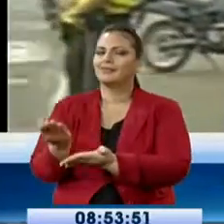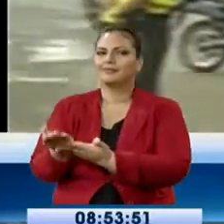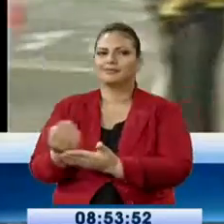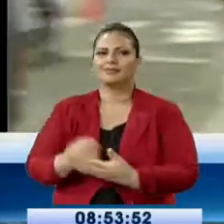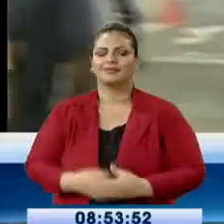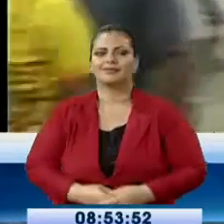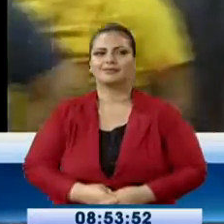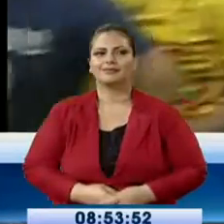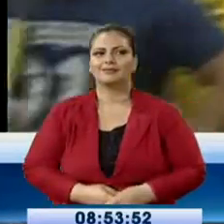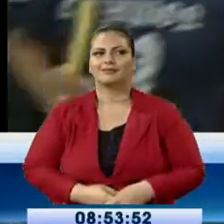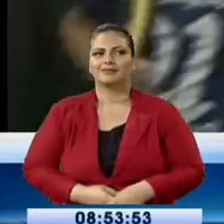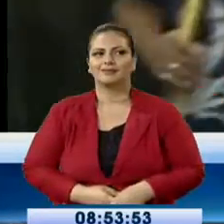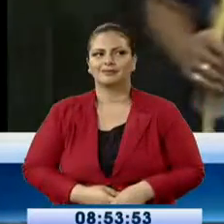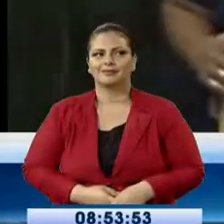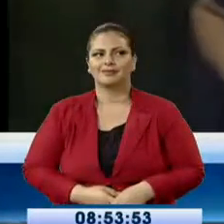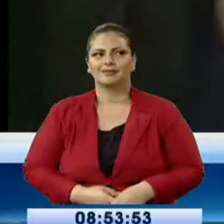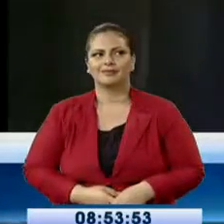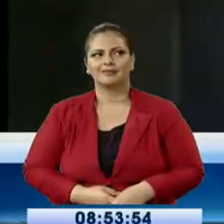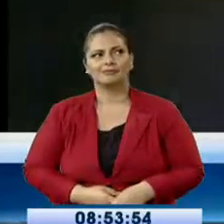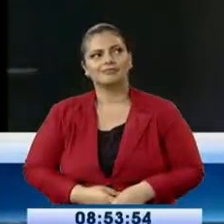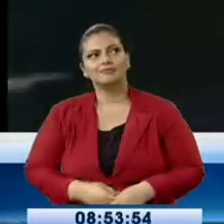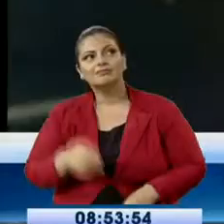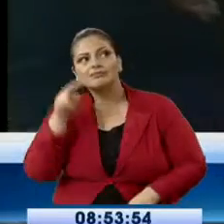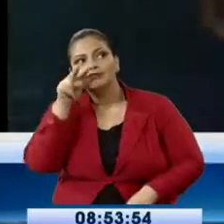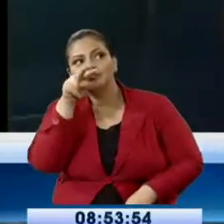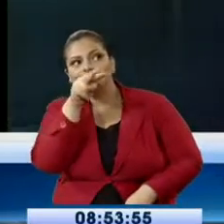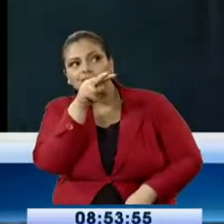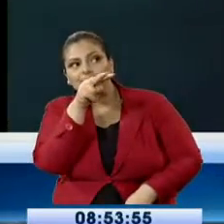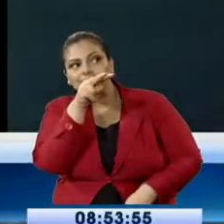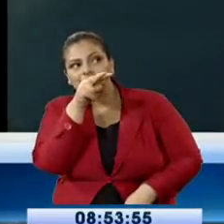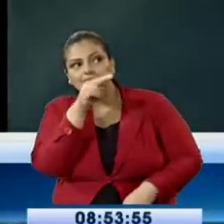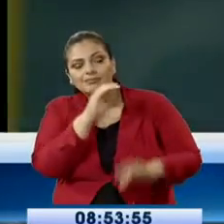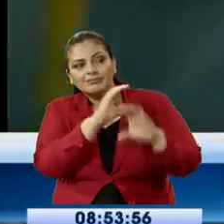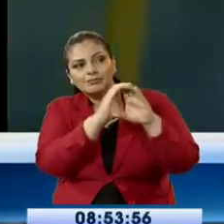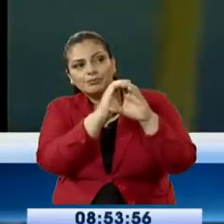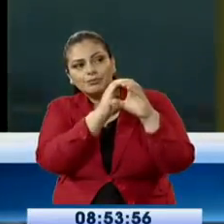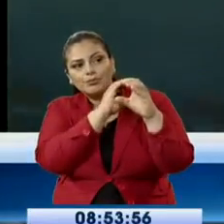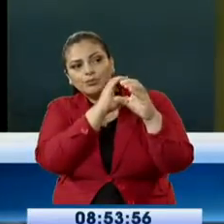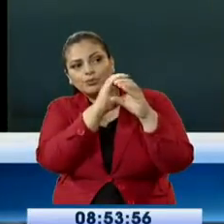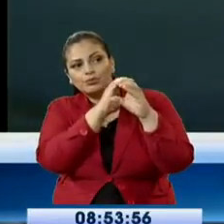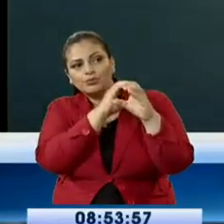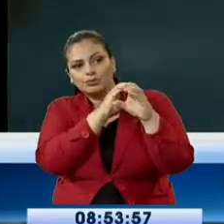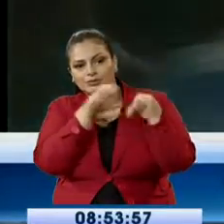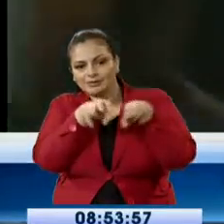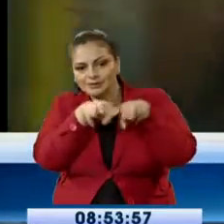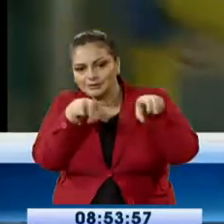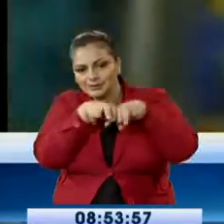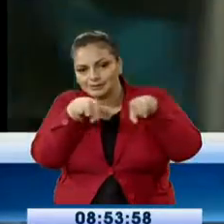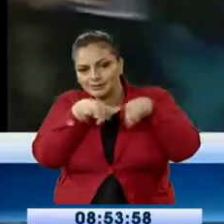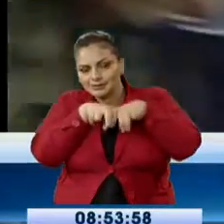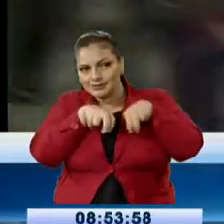dije. De pronto podemos ver, antes de despedir, podemos ver en la unidad cómo también se hace la revisión interna,